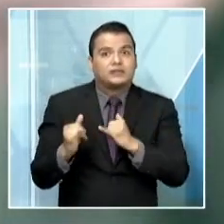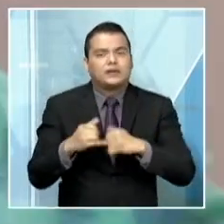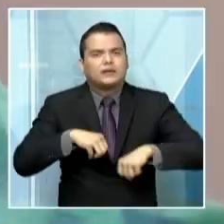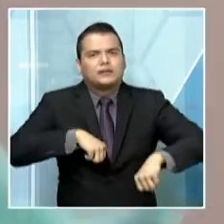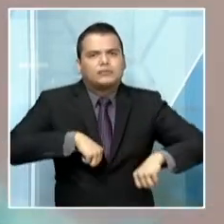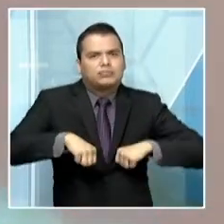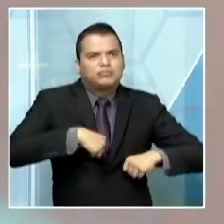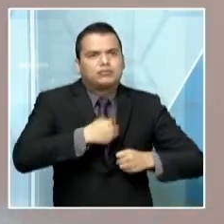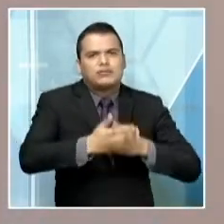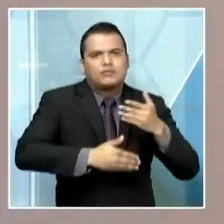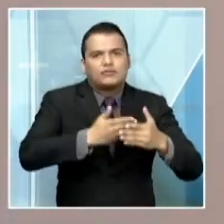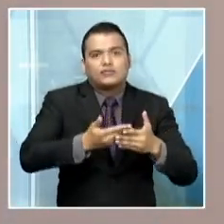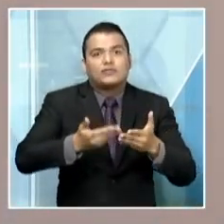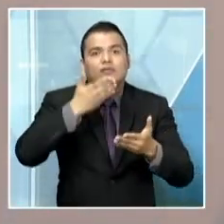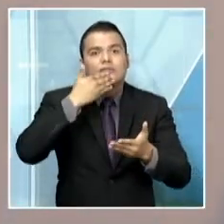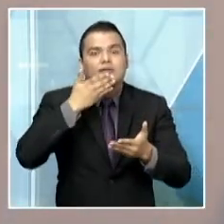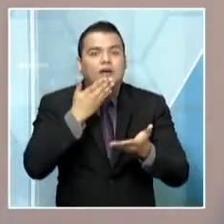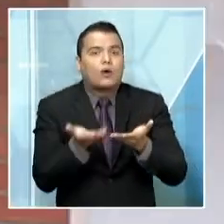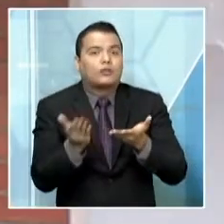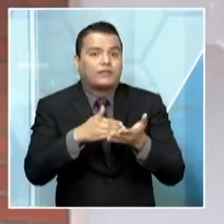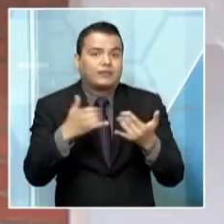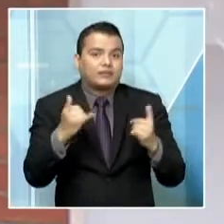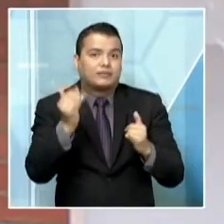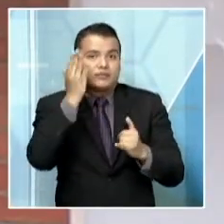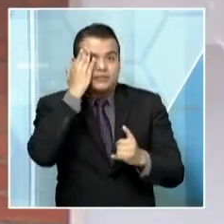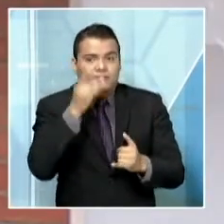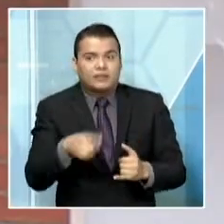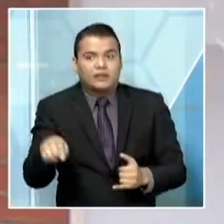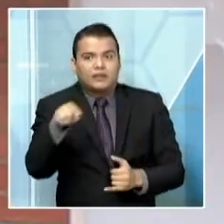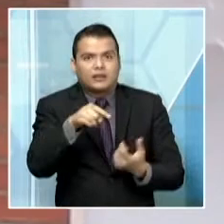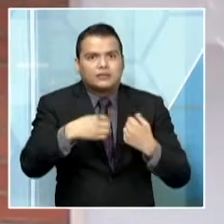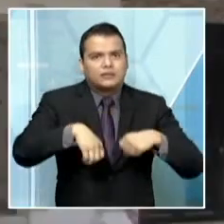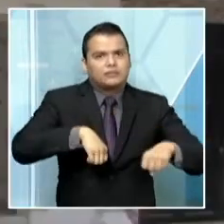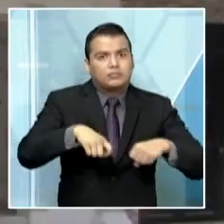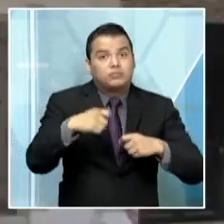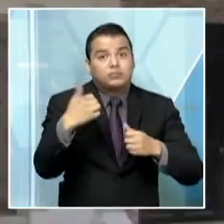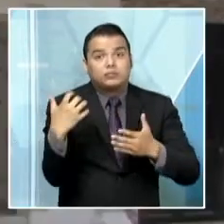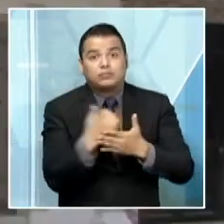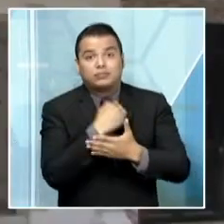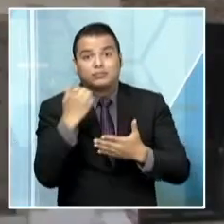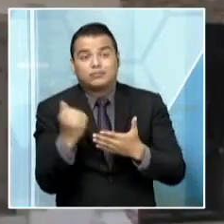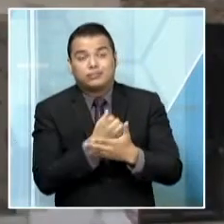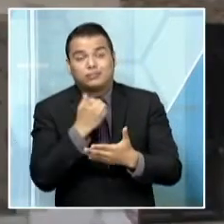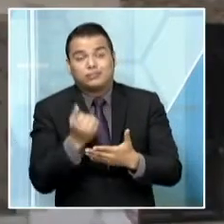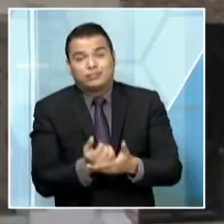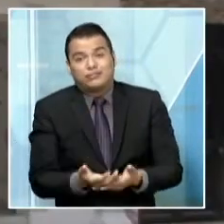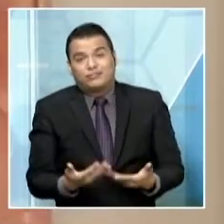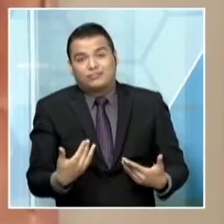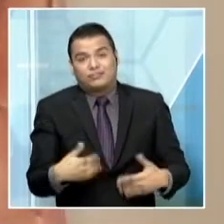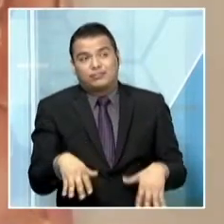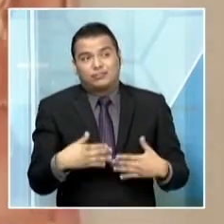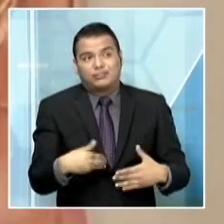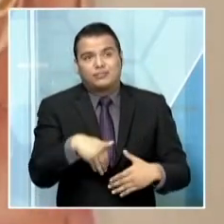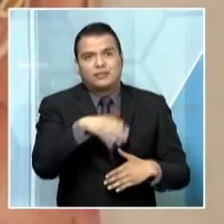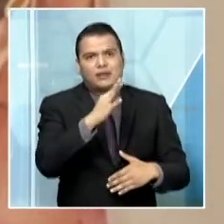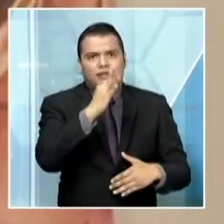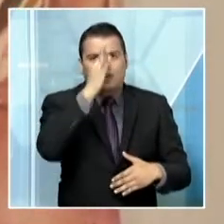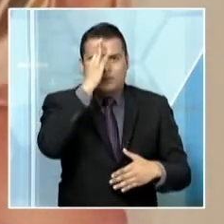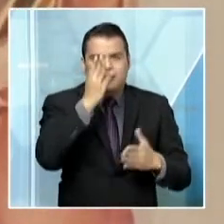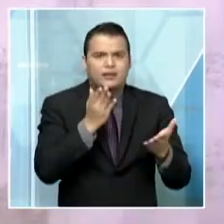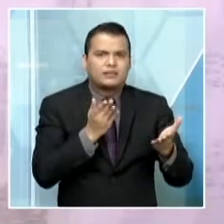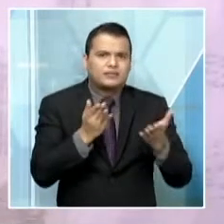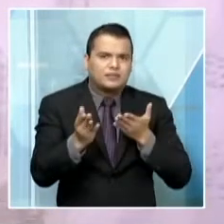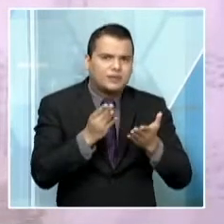dinámica en las cirugías estéticas, ya que es un sector que dinamiza la economía, pues a su alrededor se mueven clínicas, hoteles,